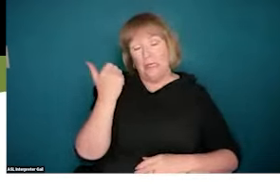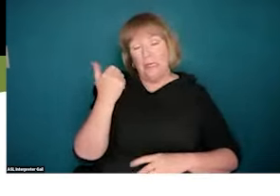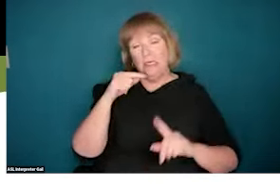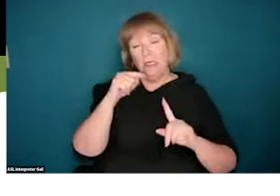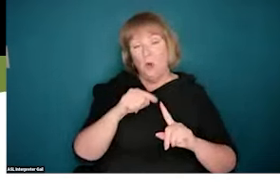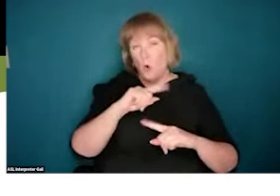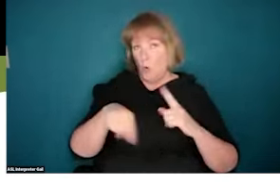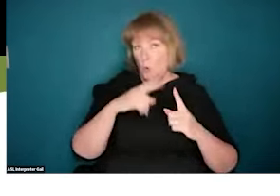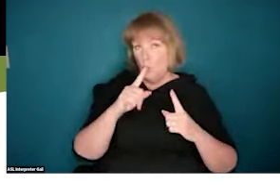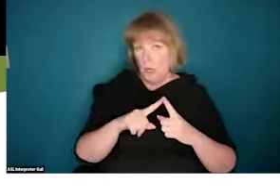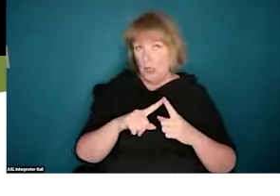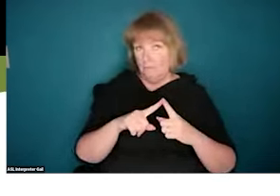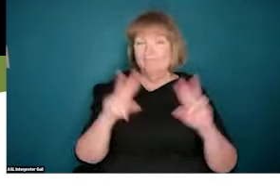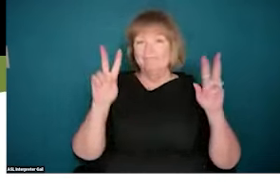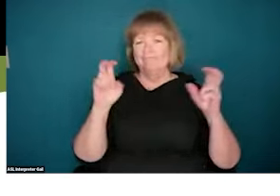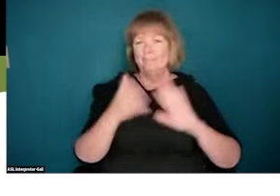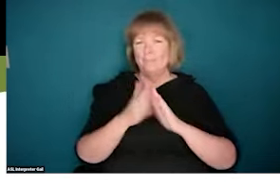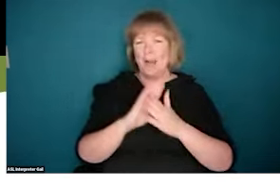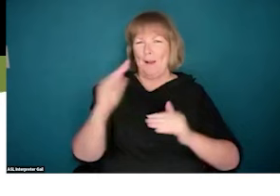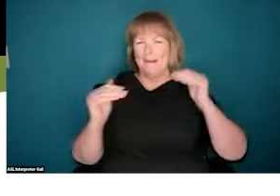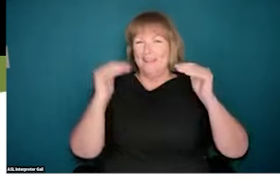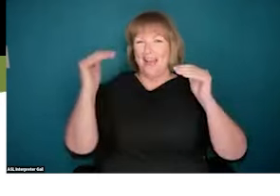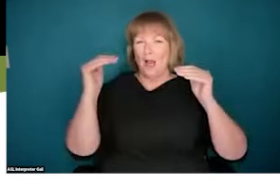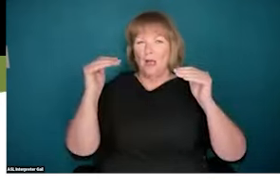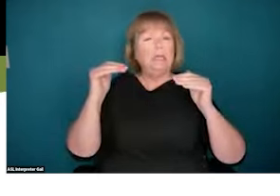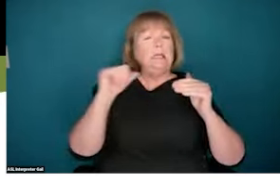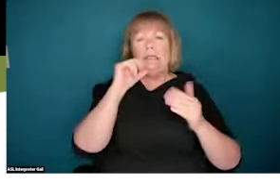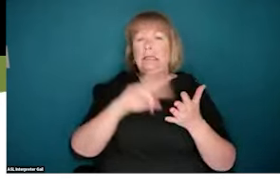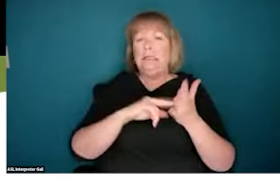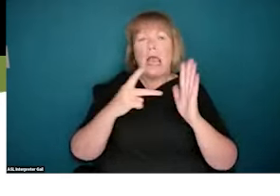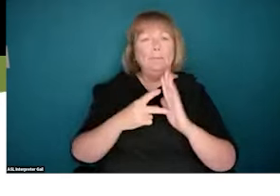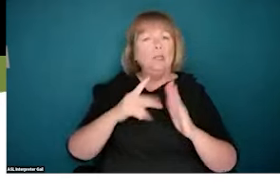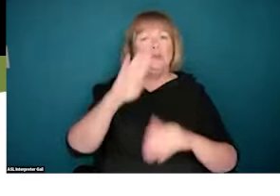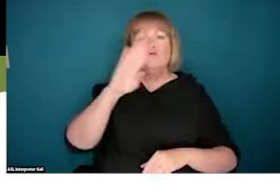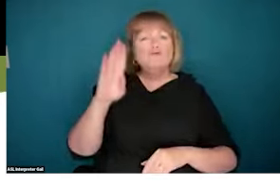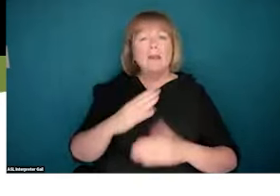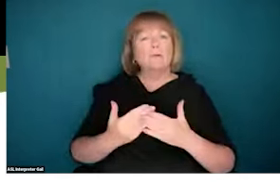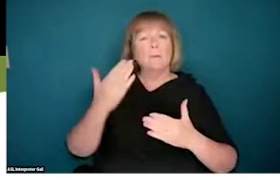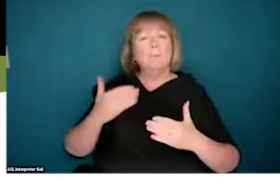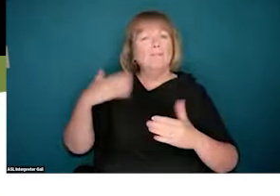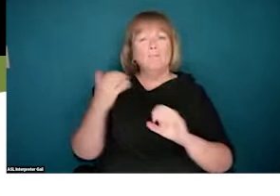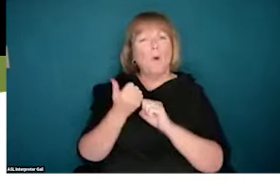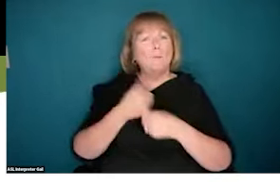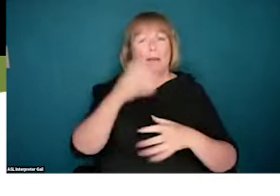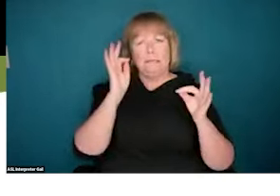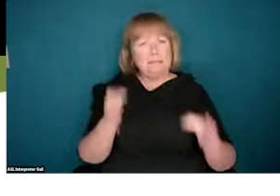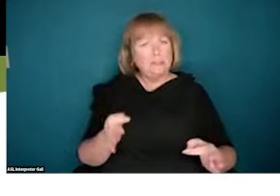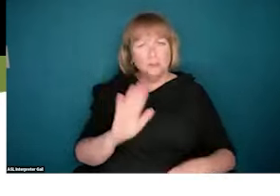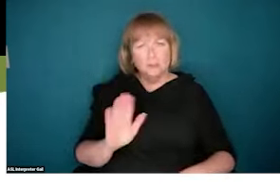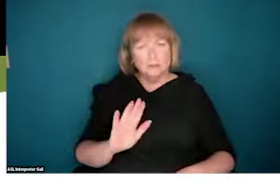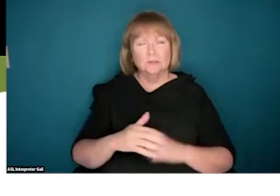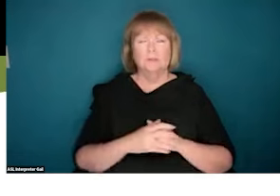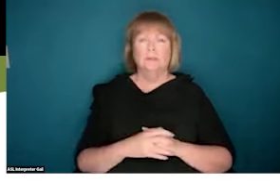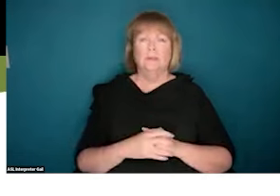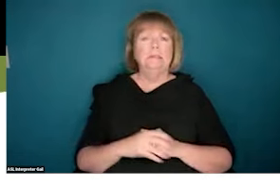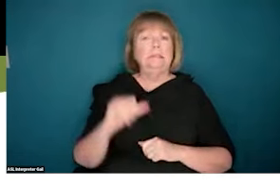le olvida. Una vez que usted no se olvida que cuando uno se vuelve un adulto, no es que usted